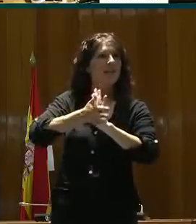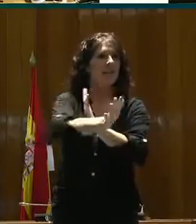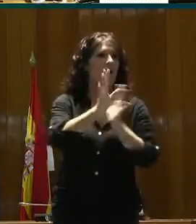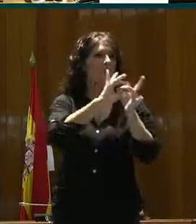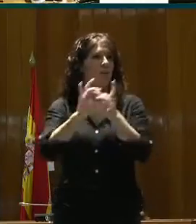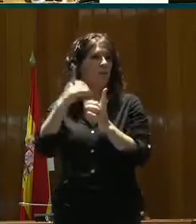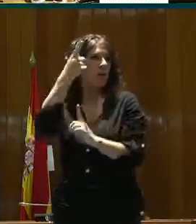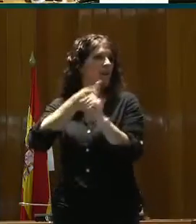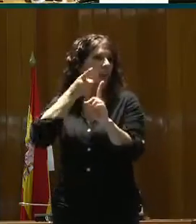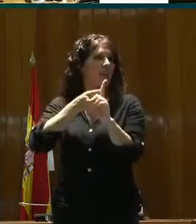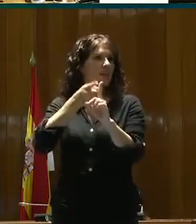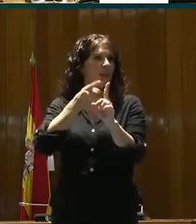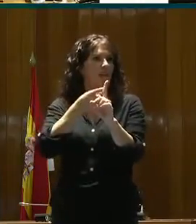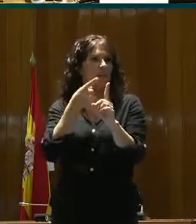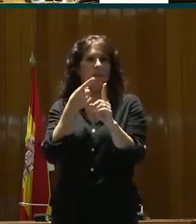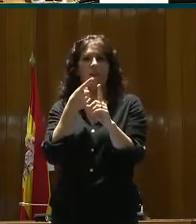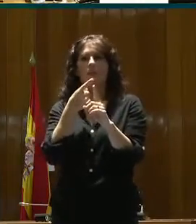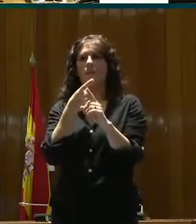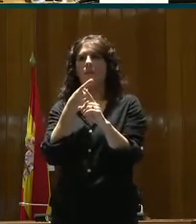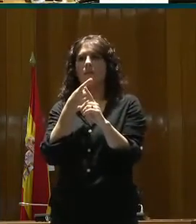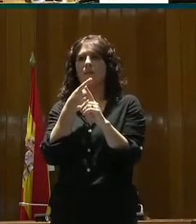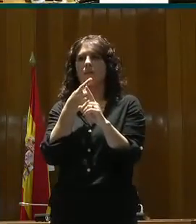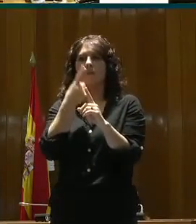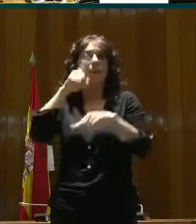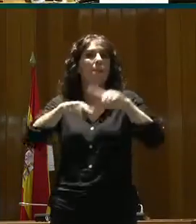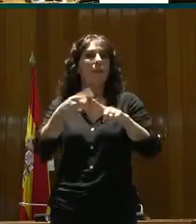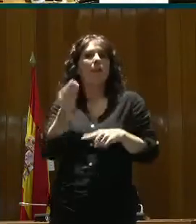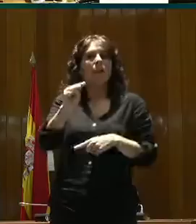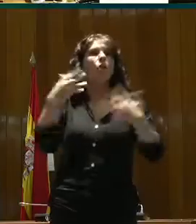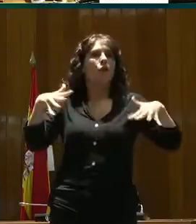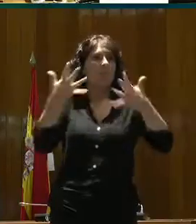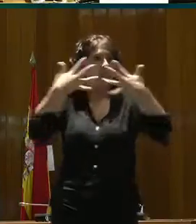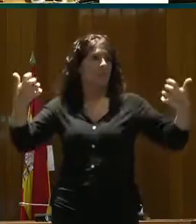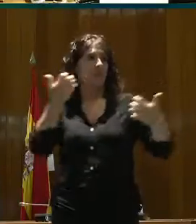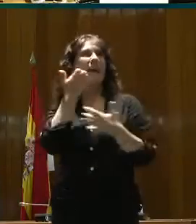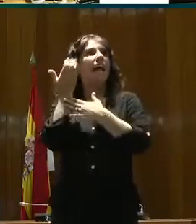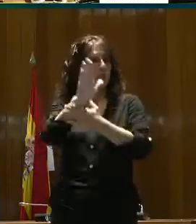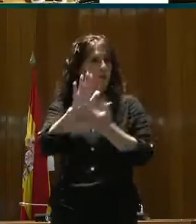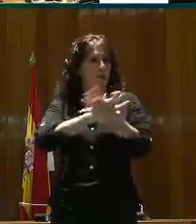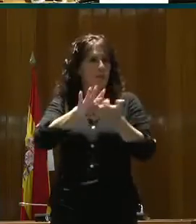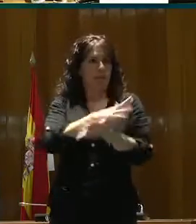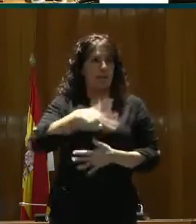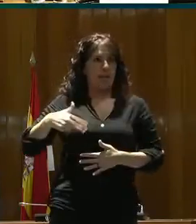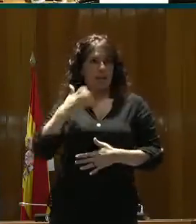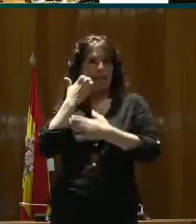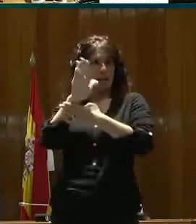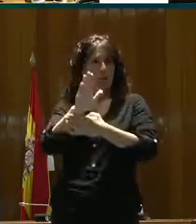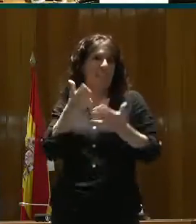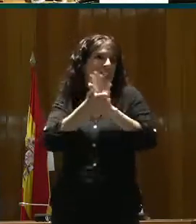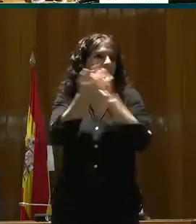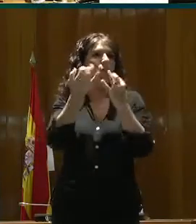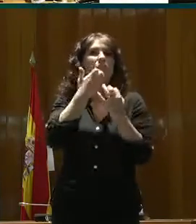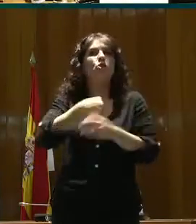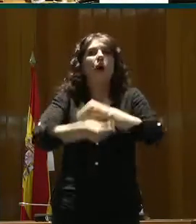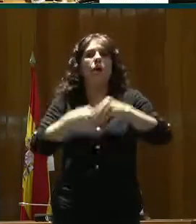un referente concreto en una oración. Se ofrece un ejemplo de la lengua de signos danesa, se ofrece